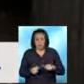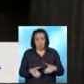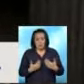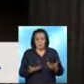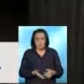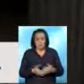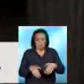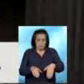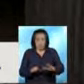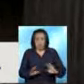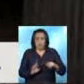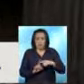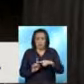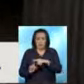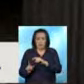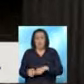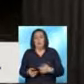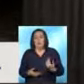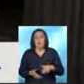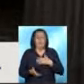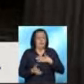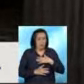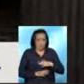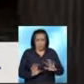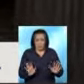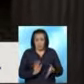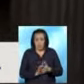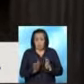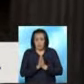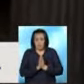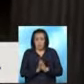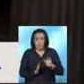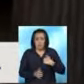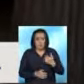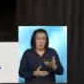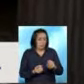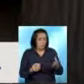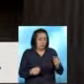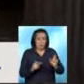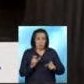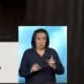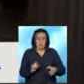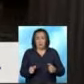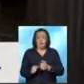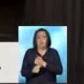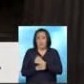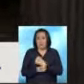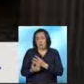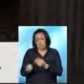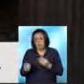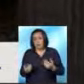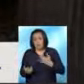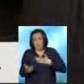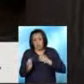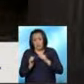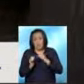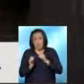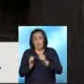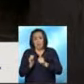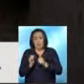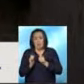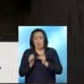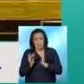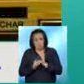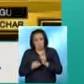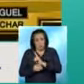para enterrarle a mi esposo, para que descanse en paz, por favor. Yo sé que hay mucha gente que le ha querido demasiado a mi esposo, que no se olviden,